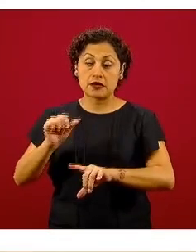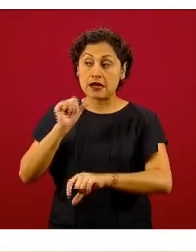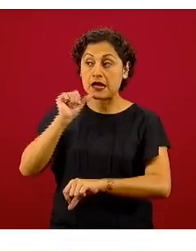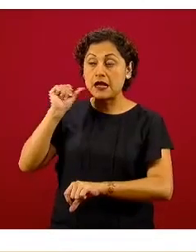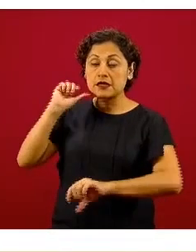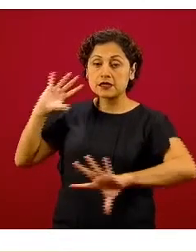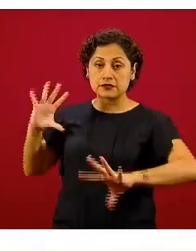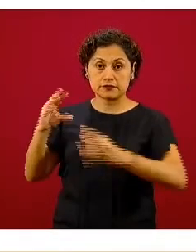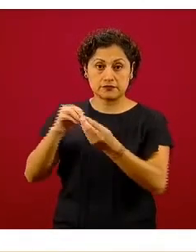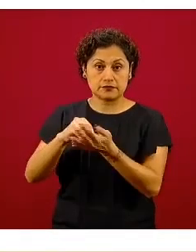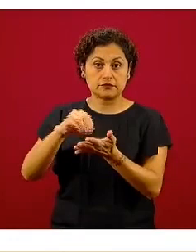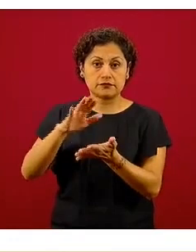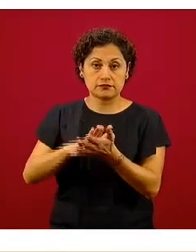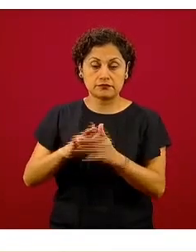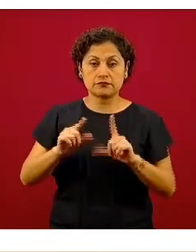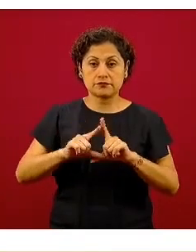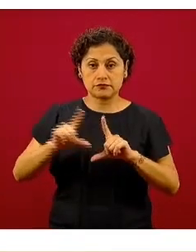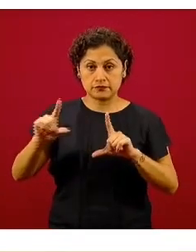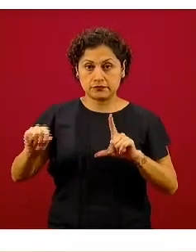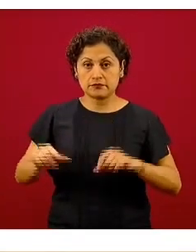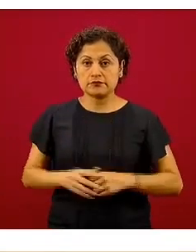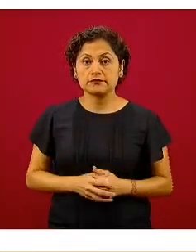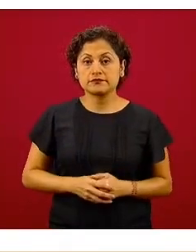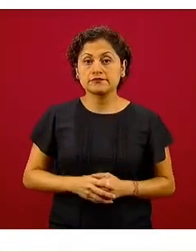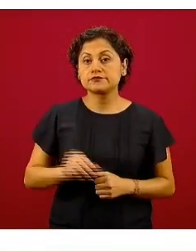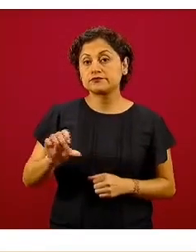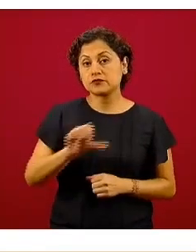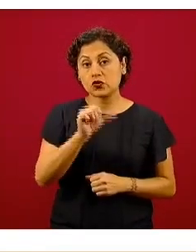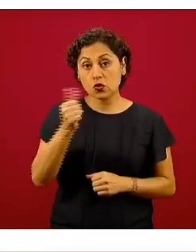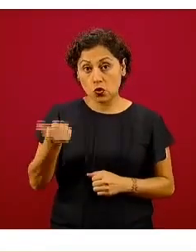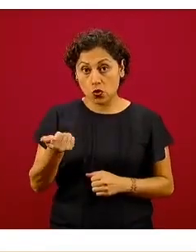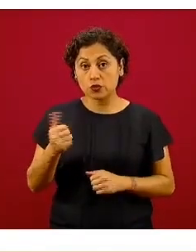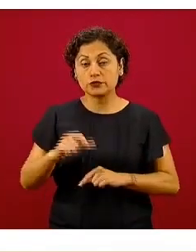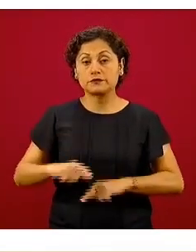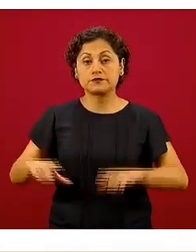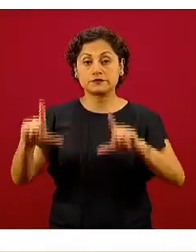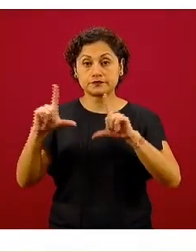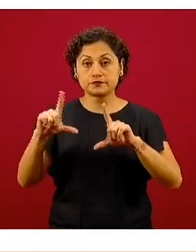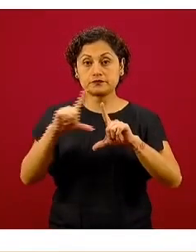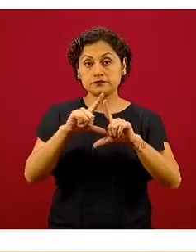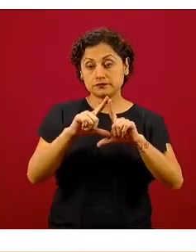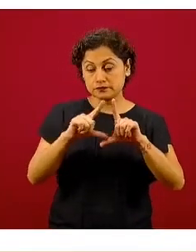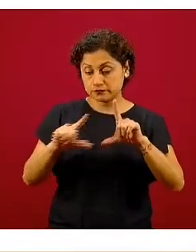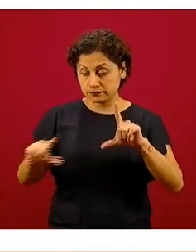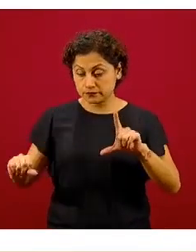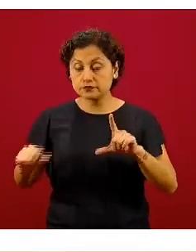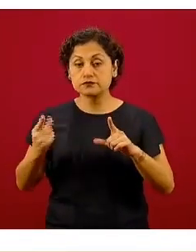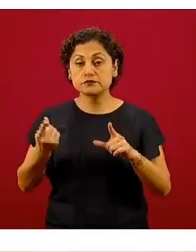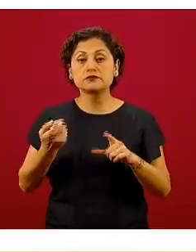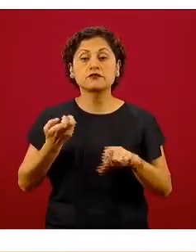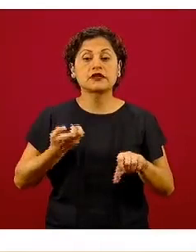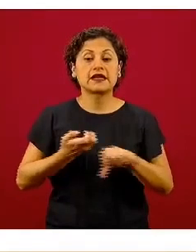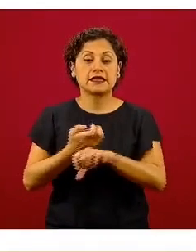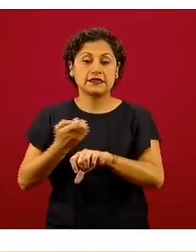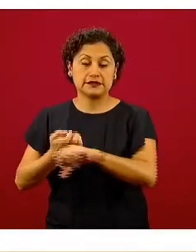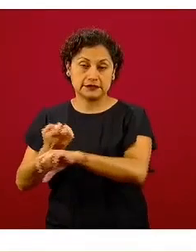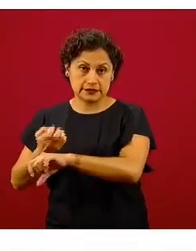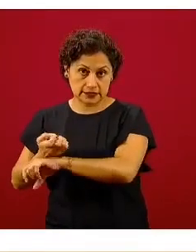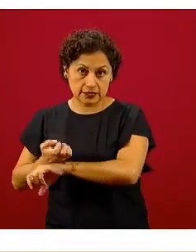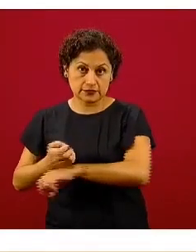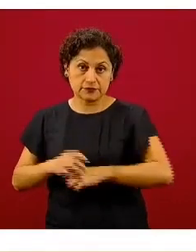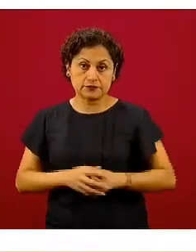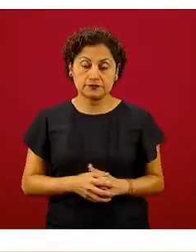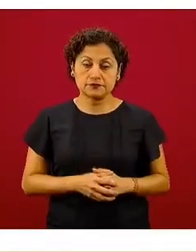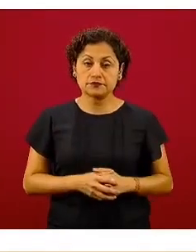ayer. La siguiente diapositiva vemos las defunciones distribuidas por entidad federativa. Ahí podemos